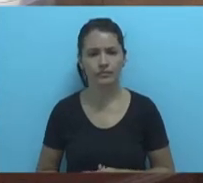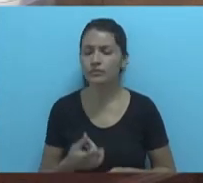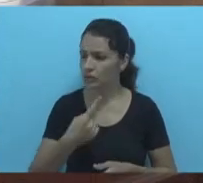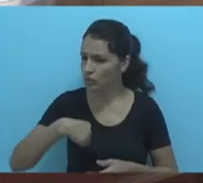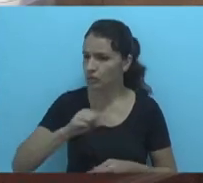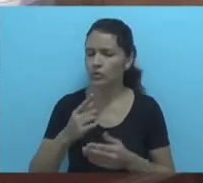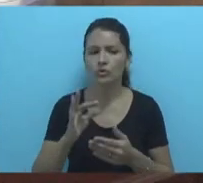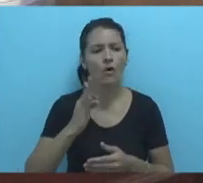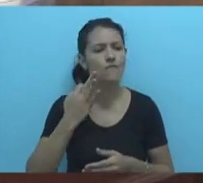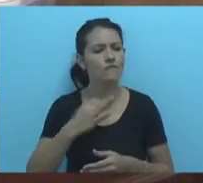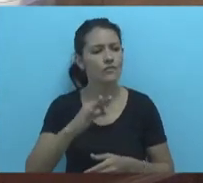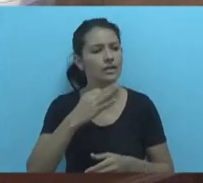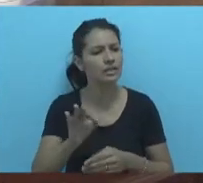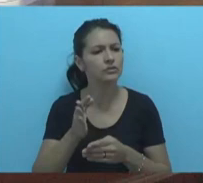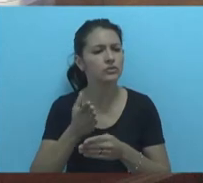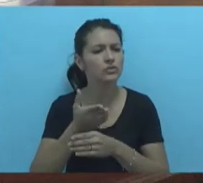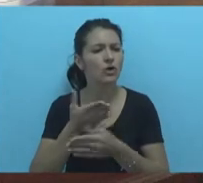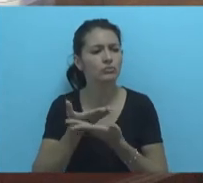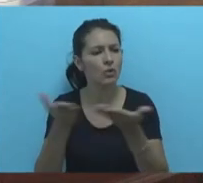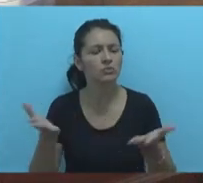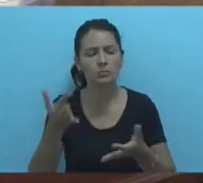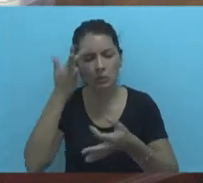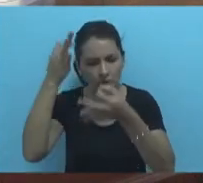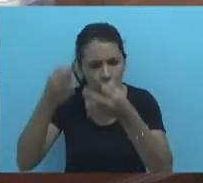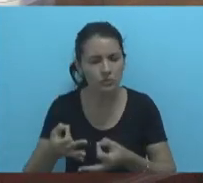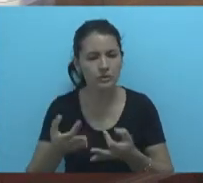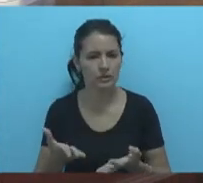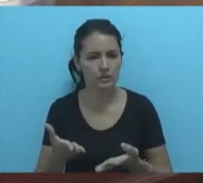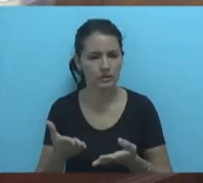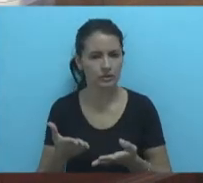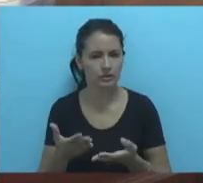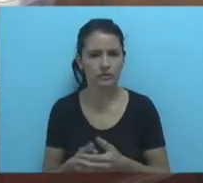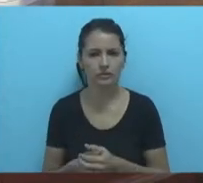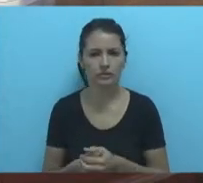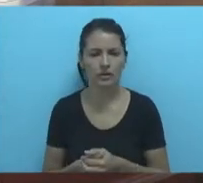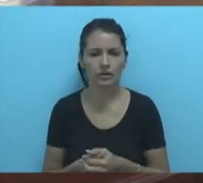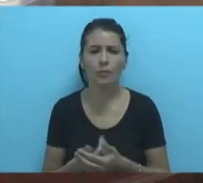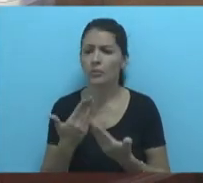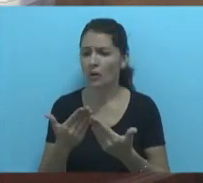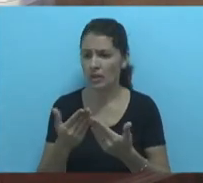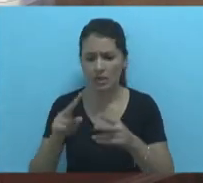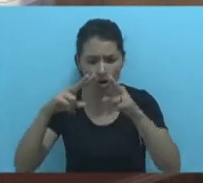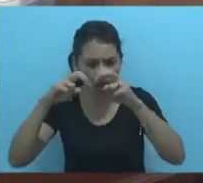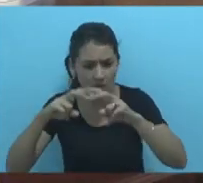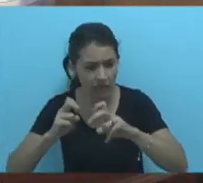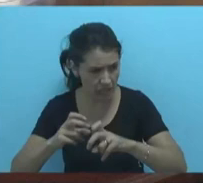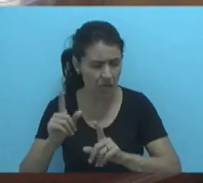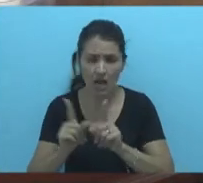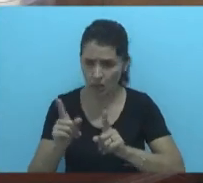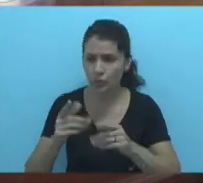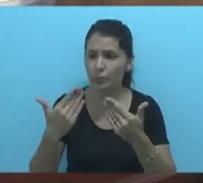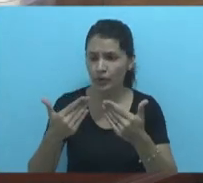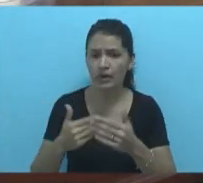de la justicia todos los que integramos los poderes del Estado y que si es necesario debemos someternos a procesos judiciales que